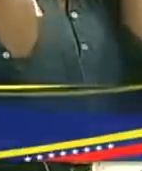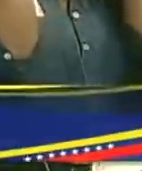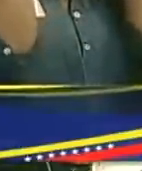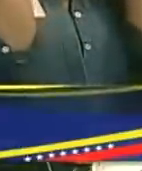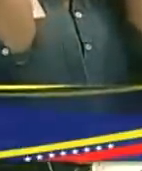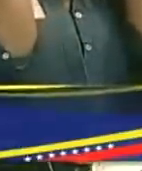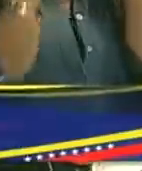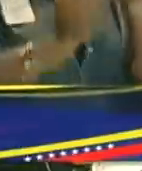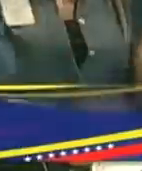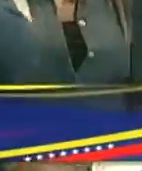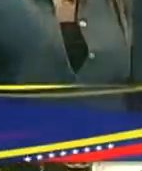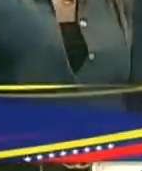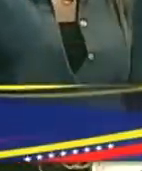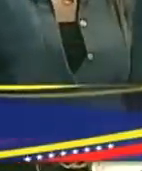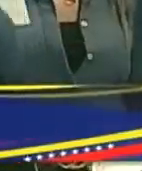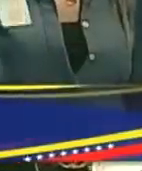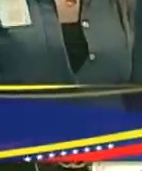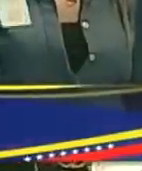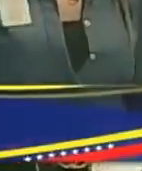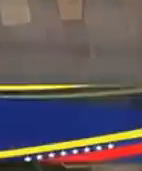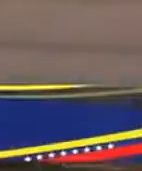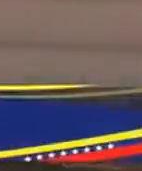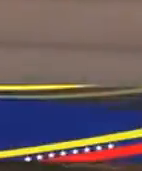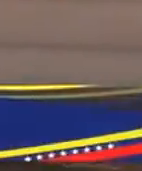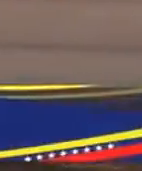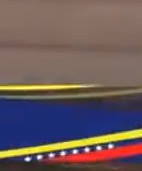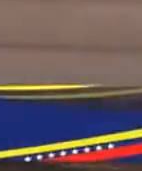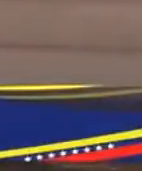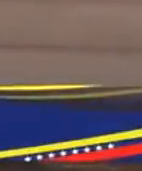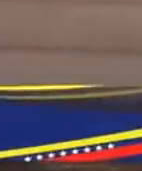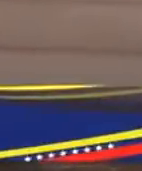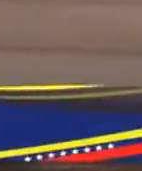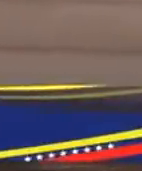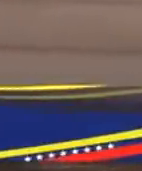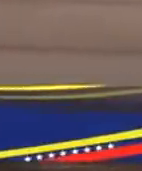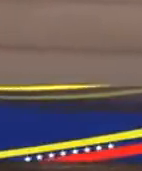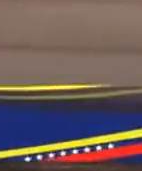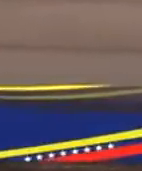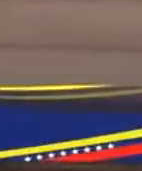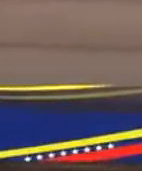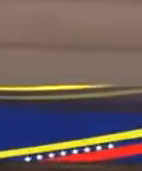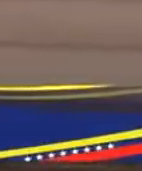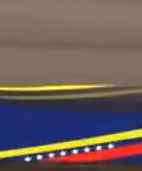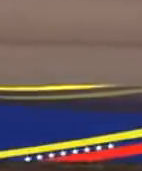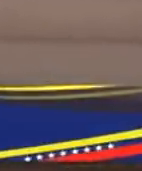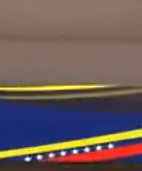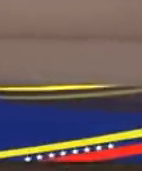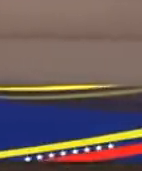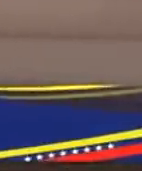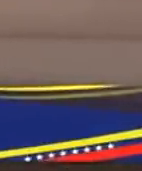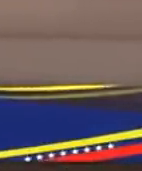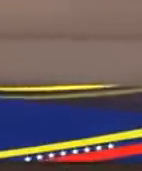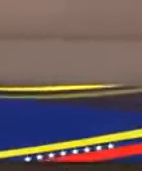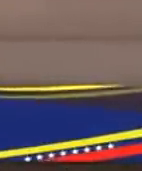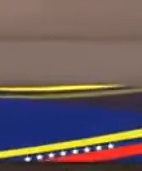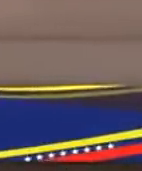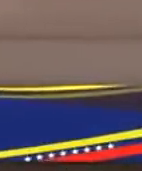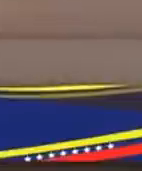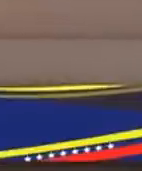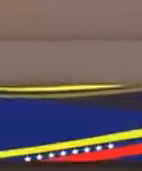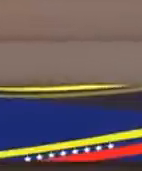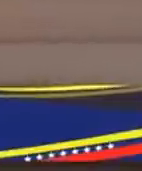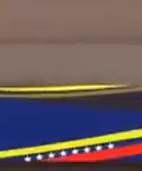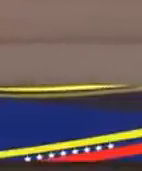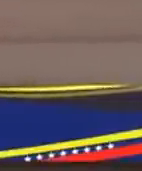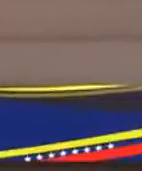importante área. Hoy quiero presentarle, presidente, todo el esfuerzo que hemos hecho nosotros, los trabajadores,